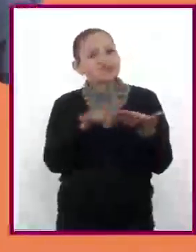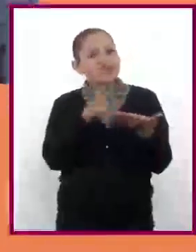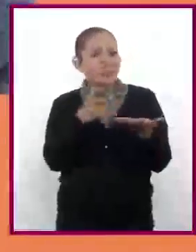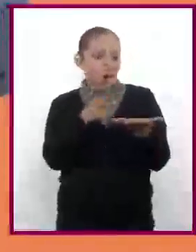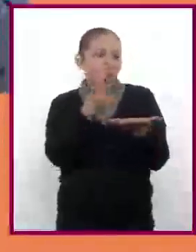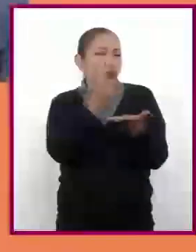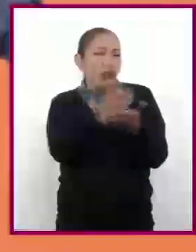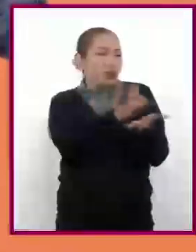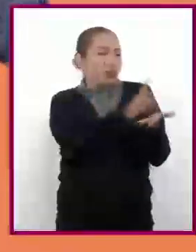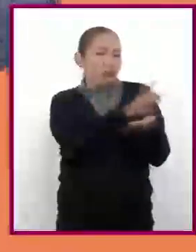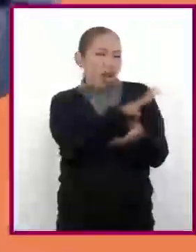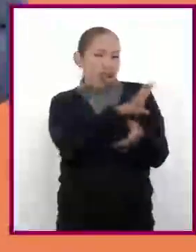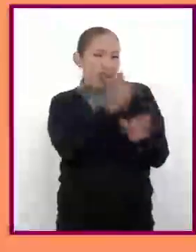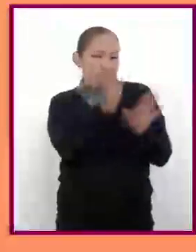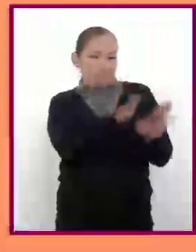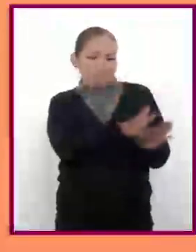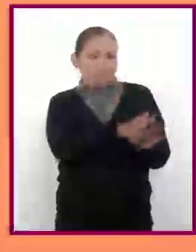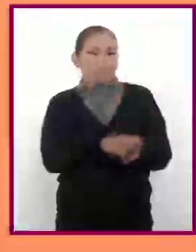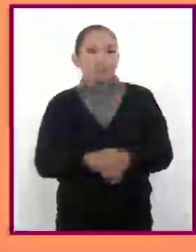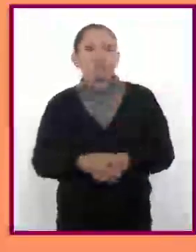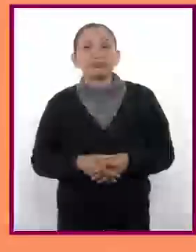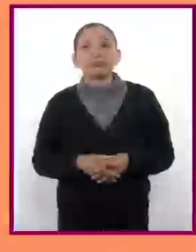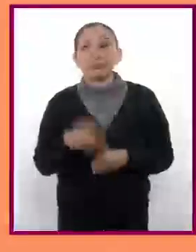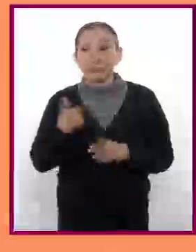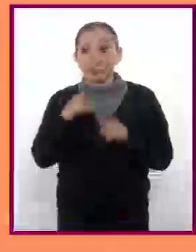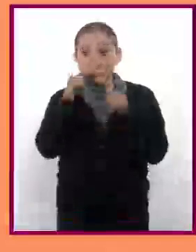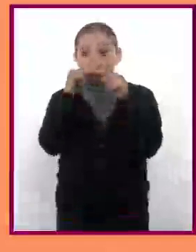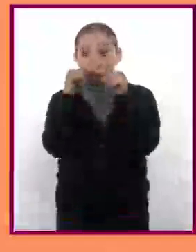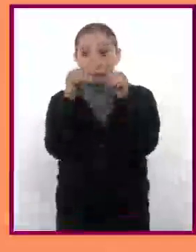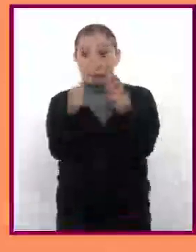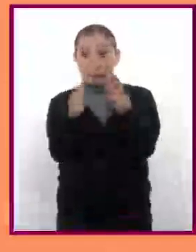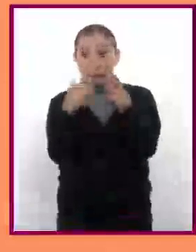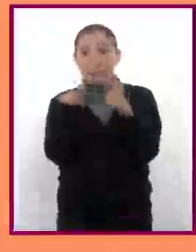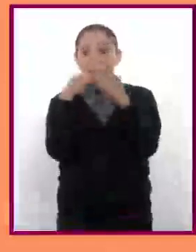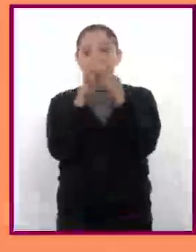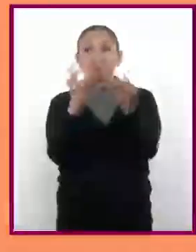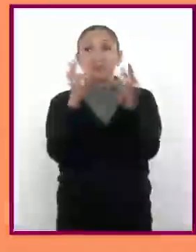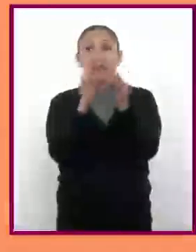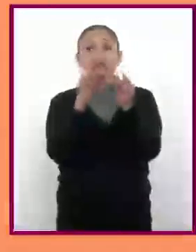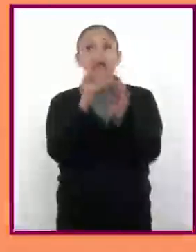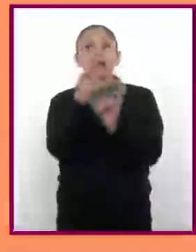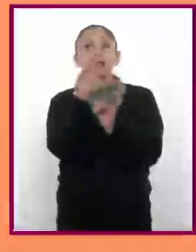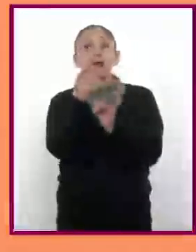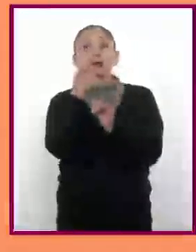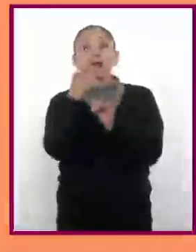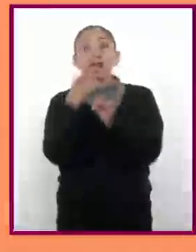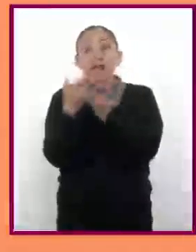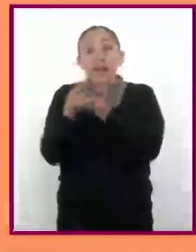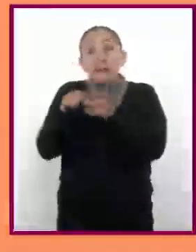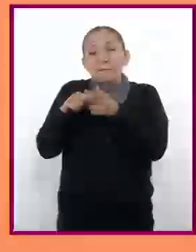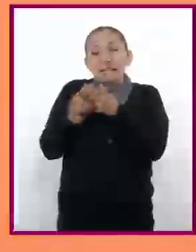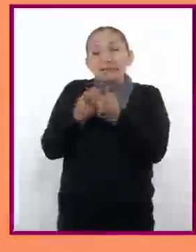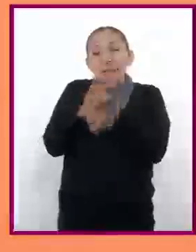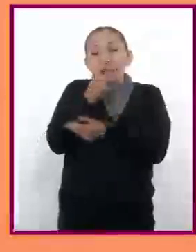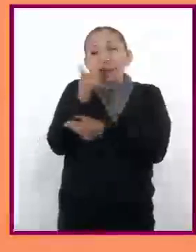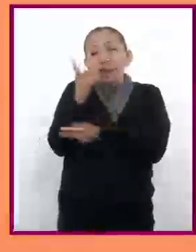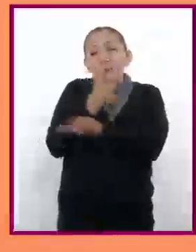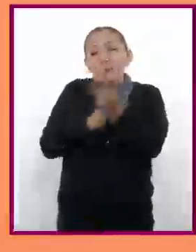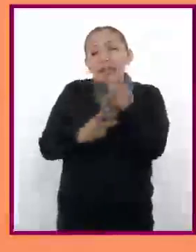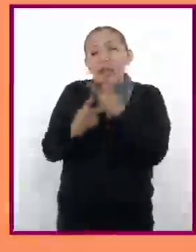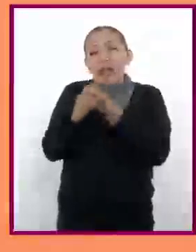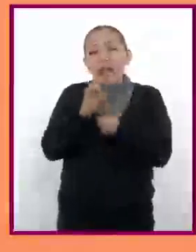allá de los diccionarios generales. ¿Se fijaron en que en la explicación hablaron de las raíces de las palabras y de